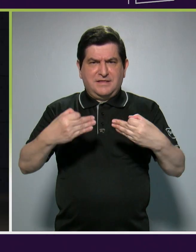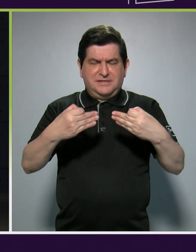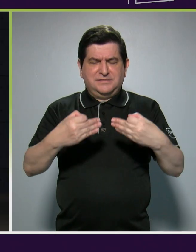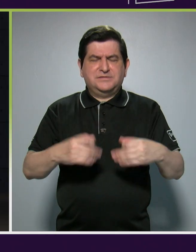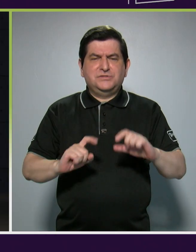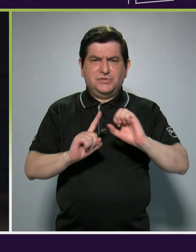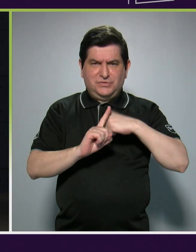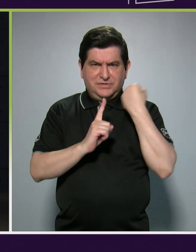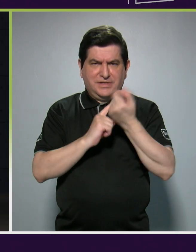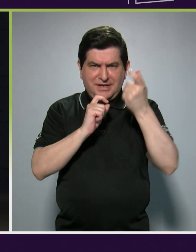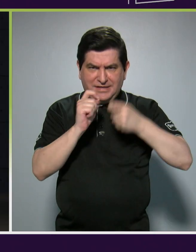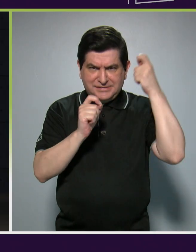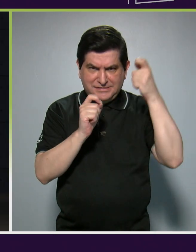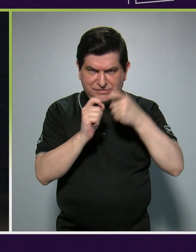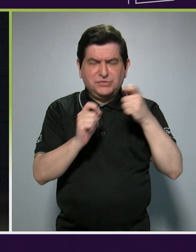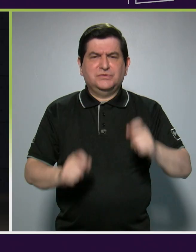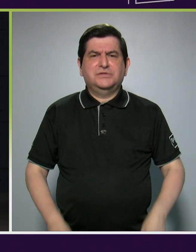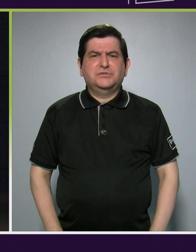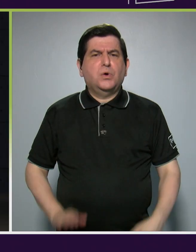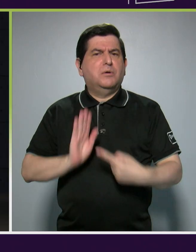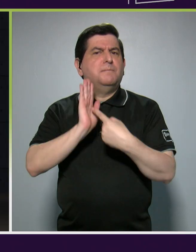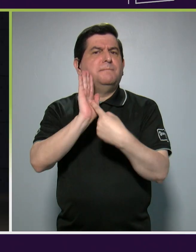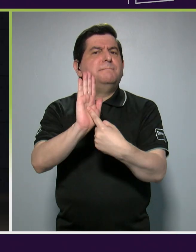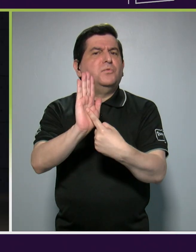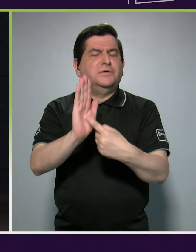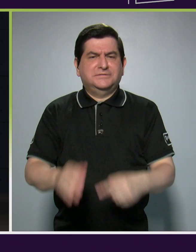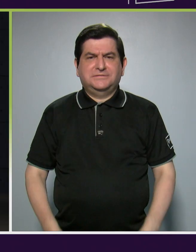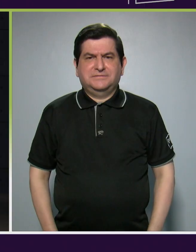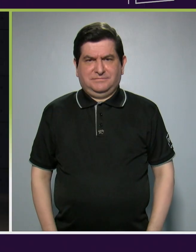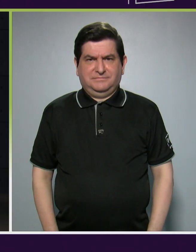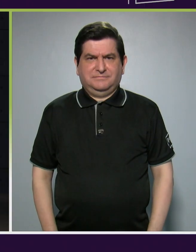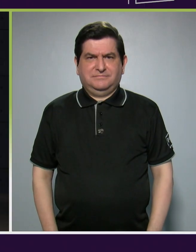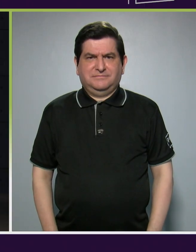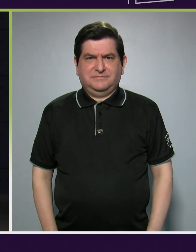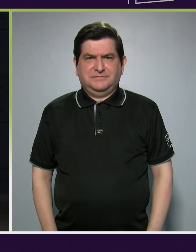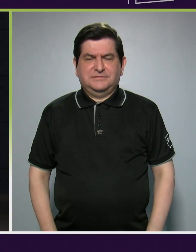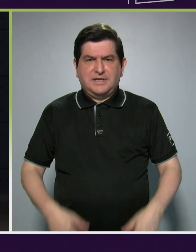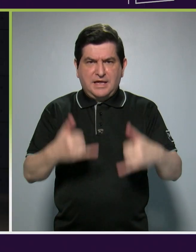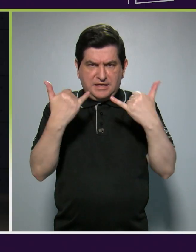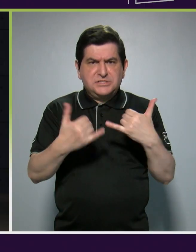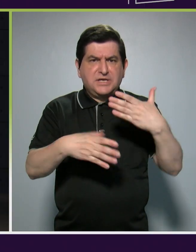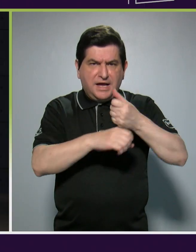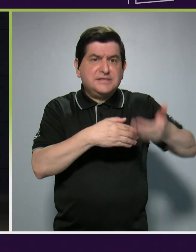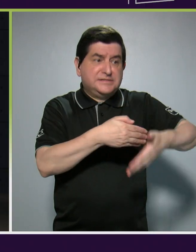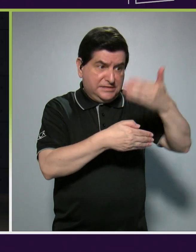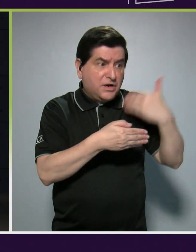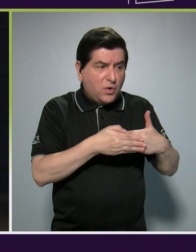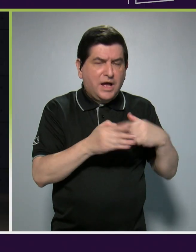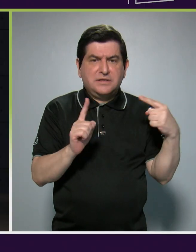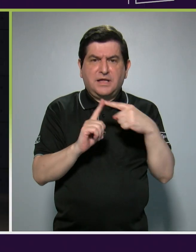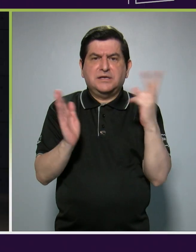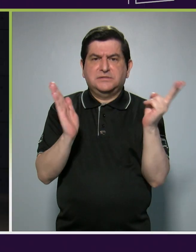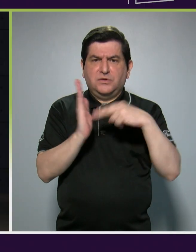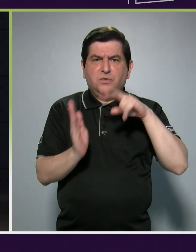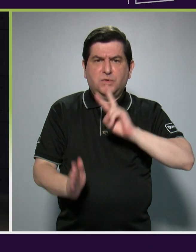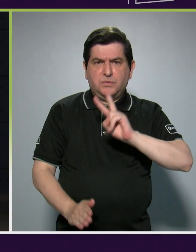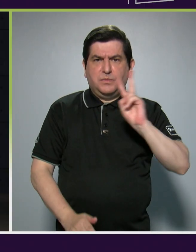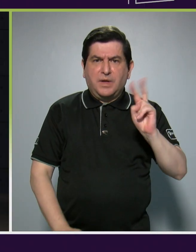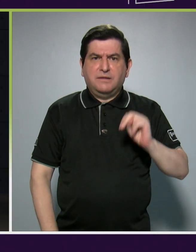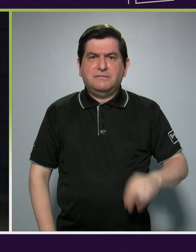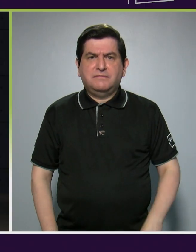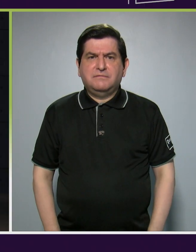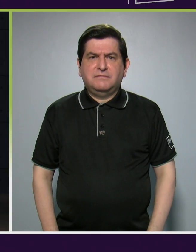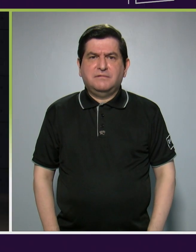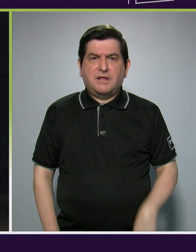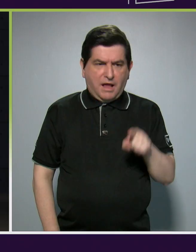en particular indica que inclusive ya se venía haciendo, ¿verdad? Hasta el 2022